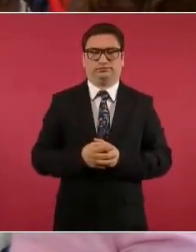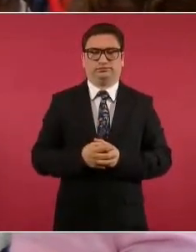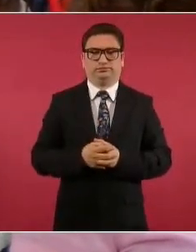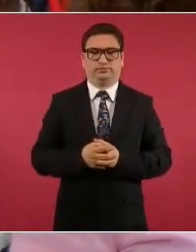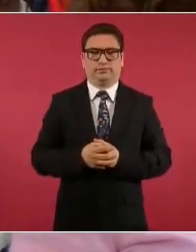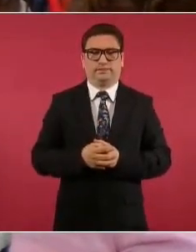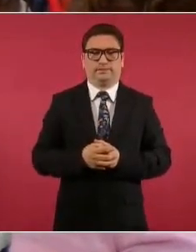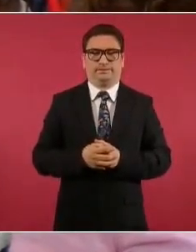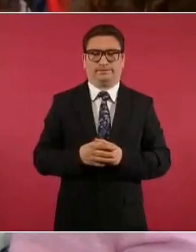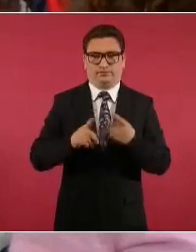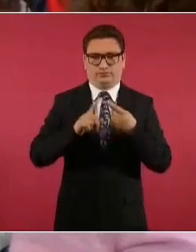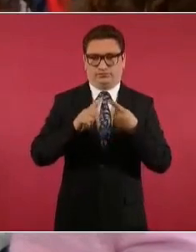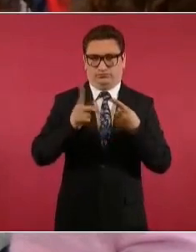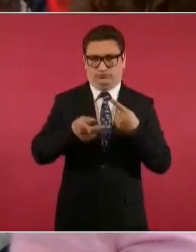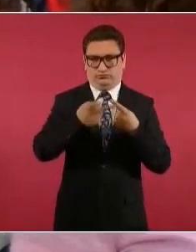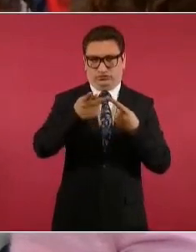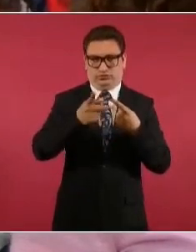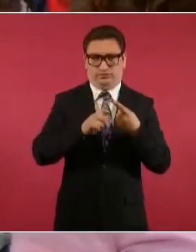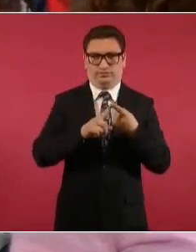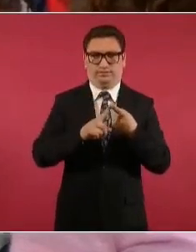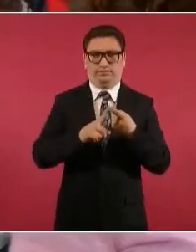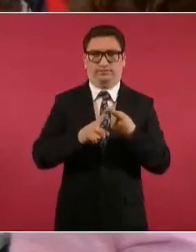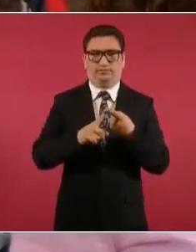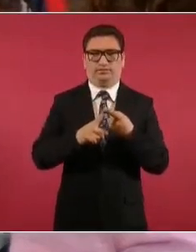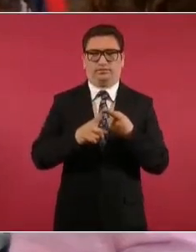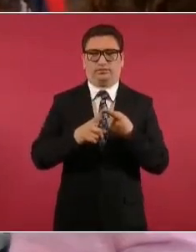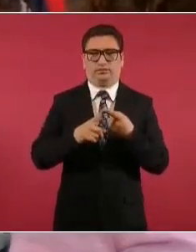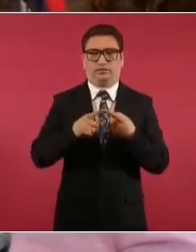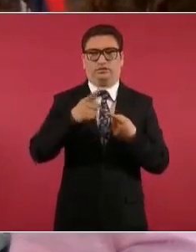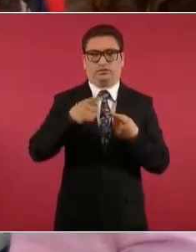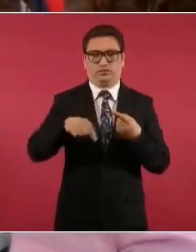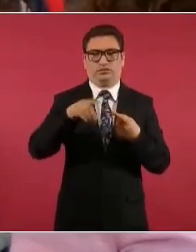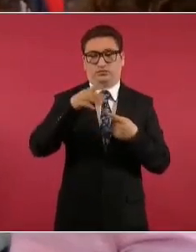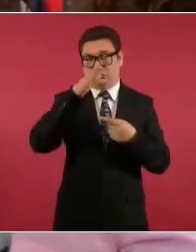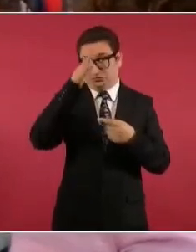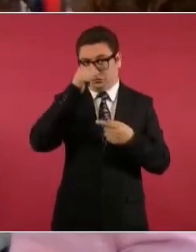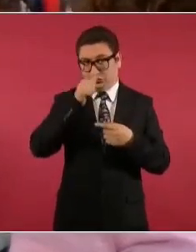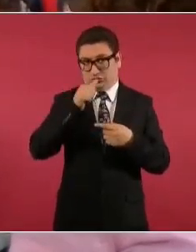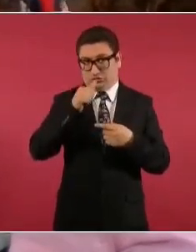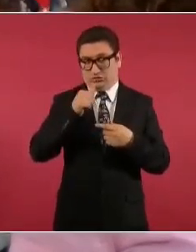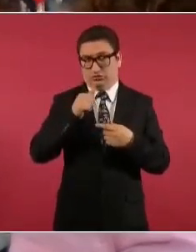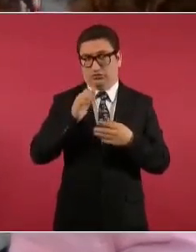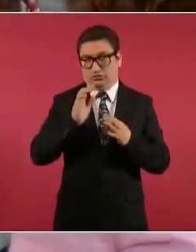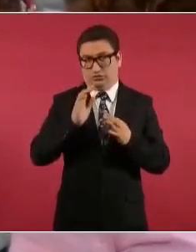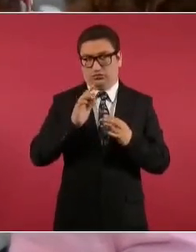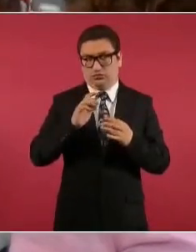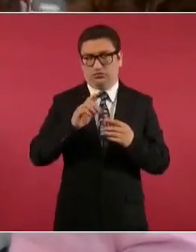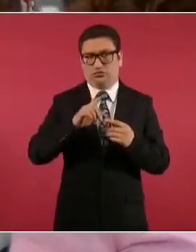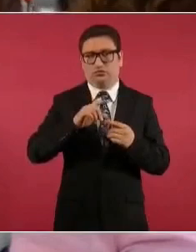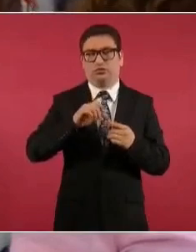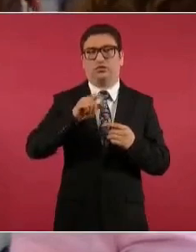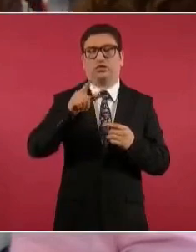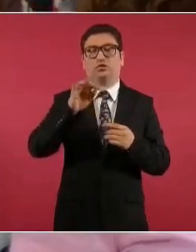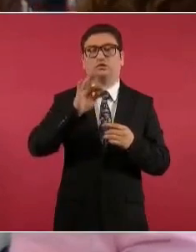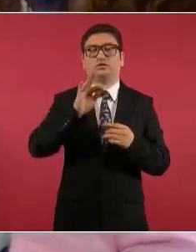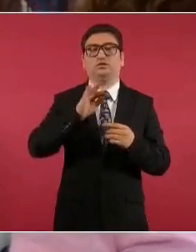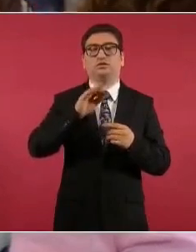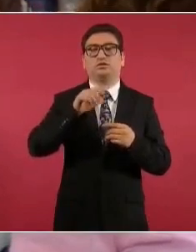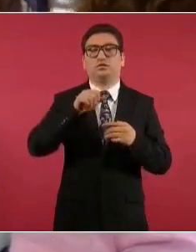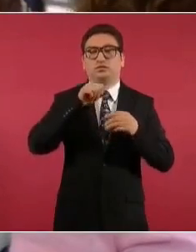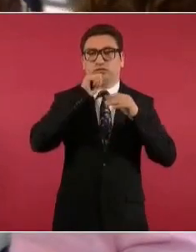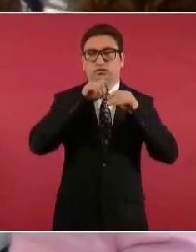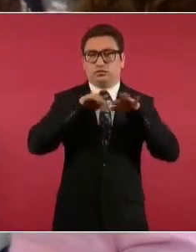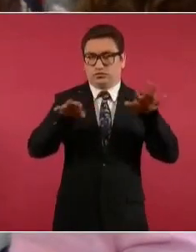ellos? Esa sería una primera pregunta. Y si usted está de acuerdo en que se haga una campaña de